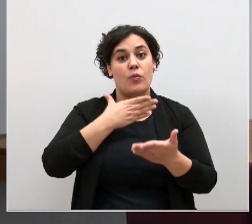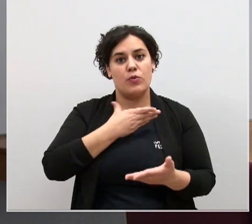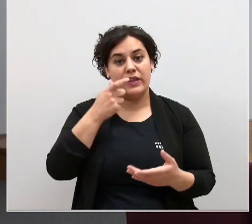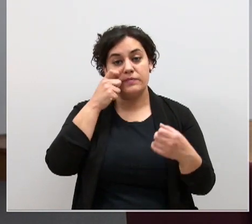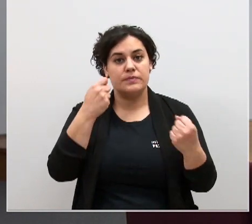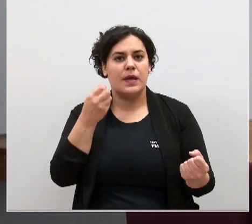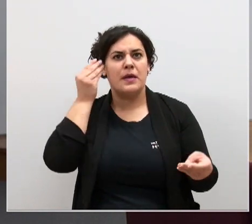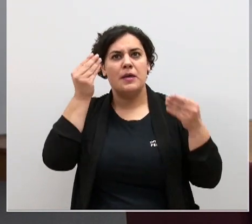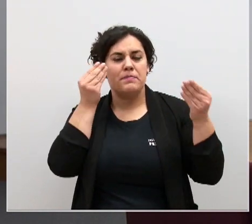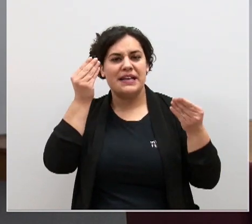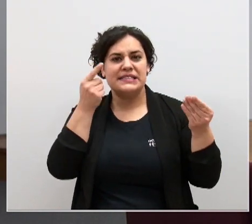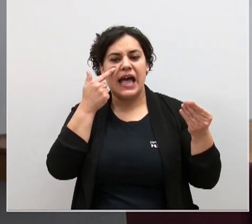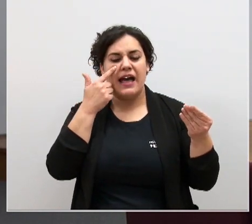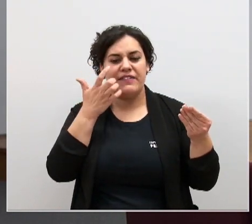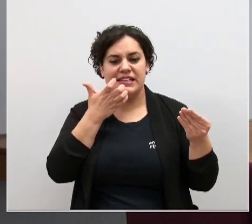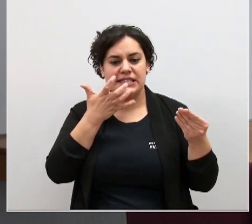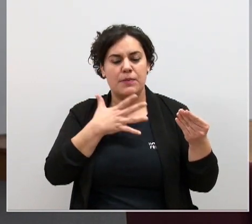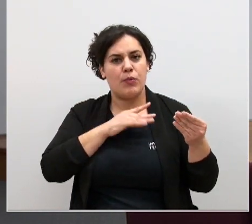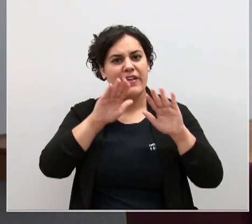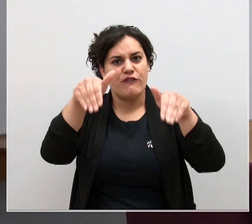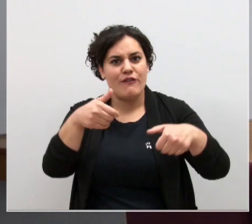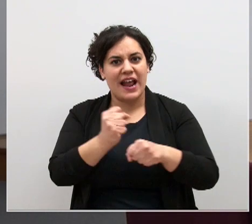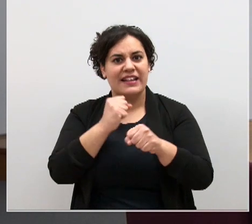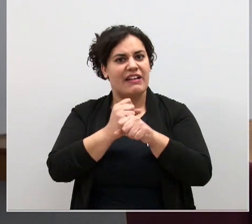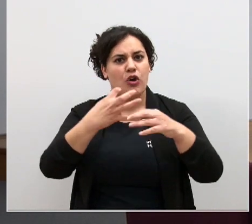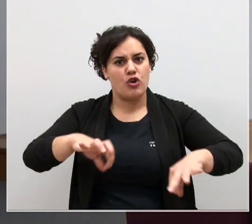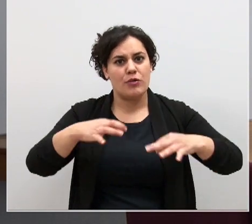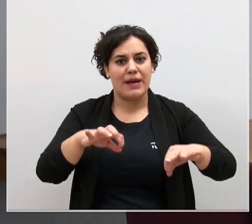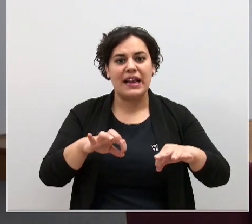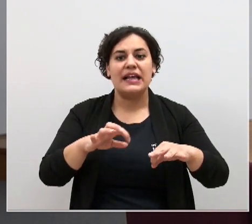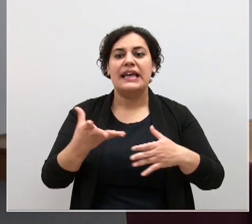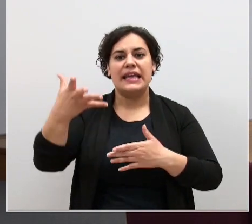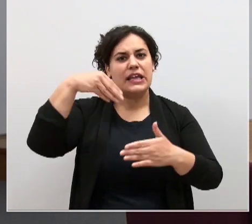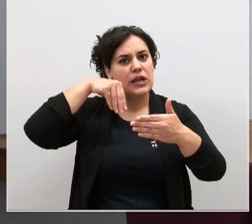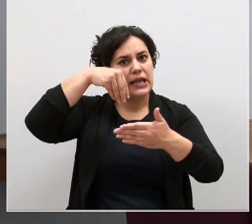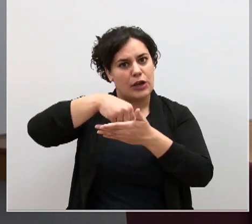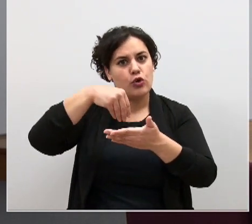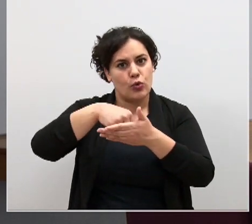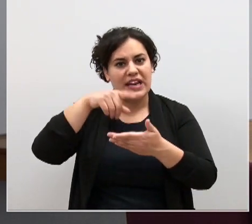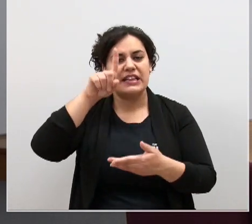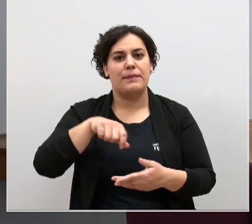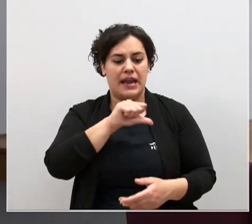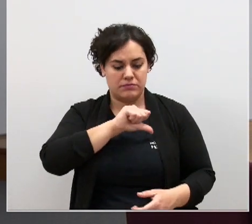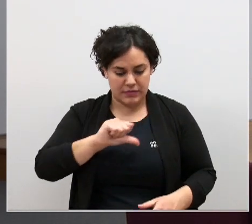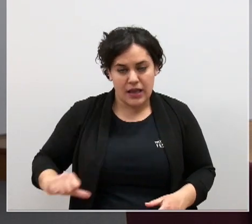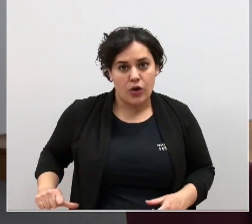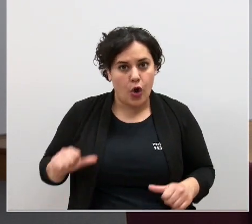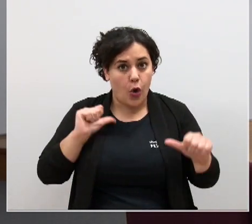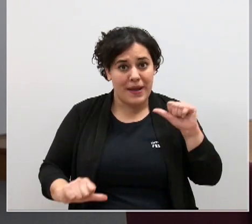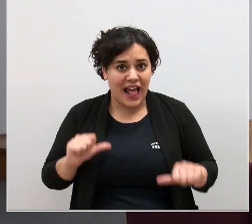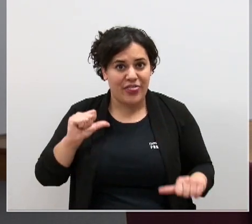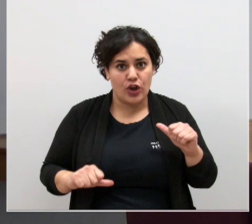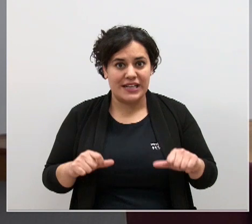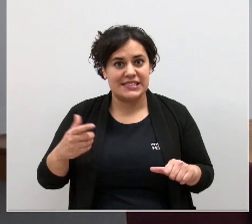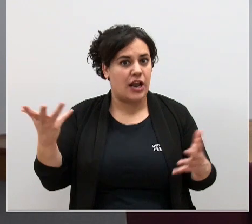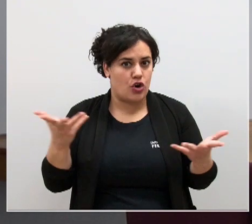la vuelta progresiva a la actividad sanitaria habitual, incluyendo intervenciones quirúrgicas no urgentes. ¿Van a esperar para esto a ver el impacto